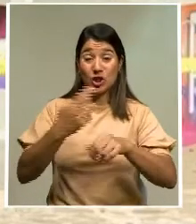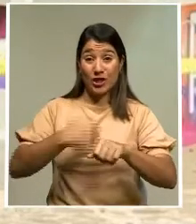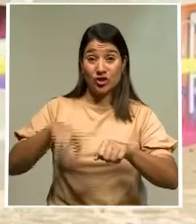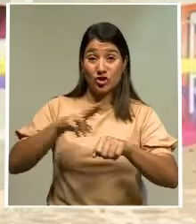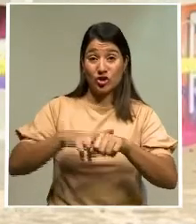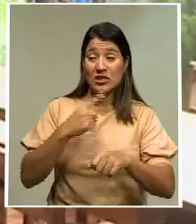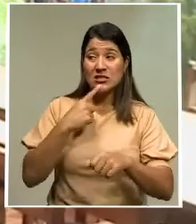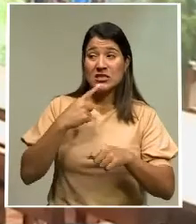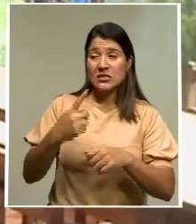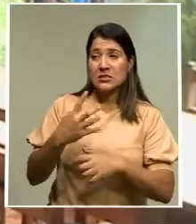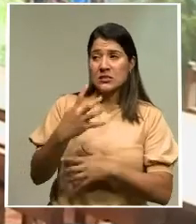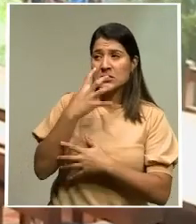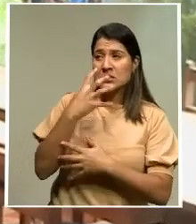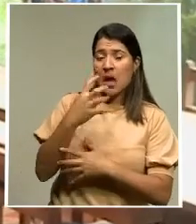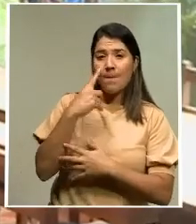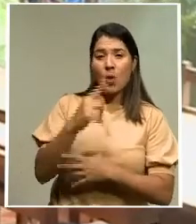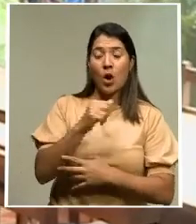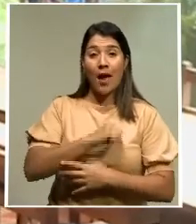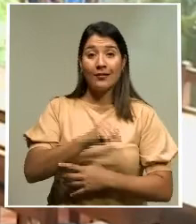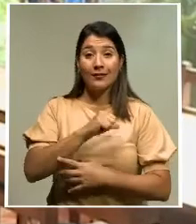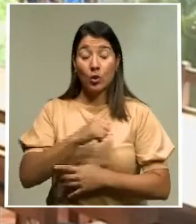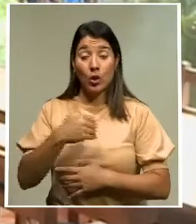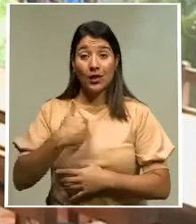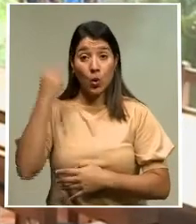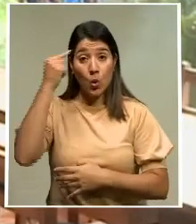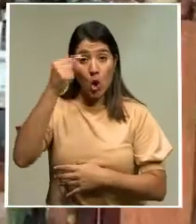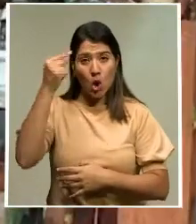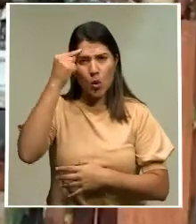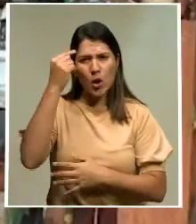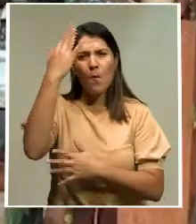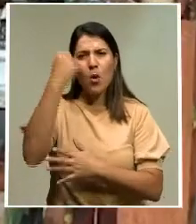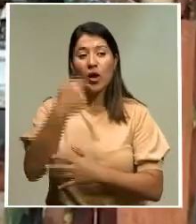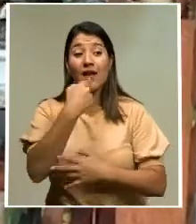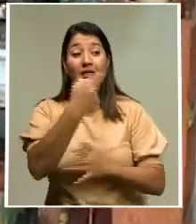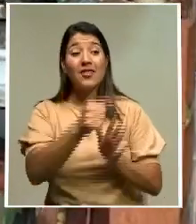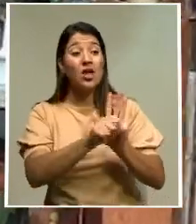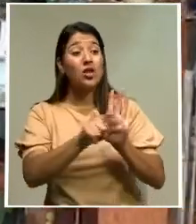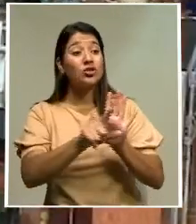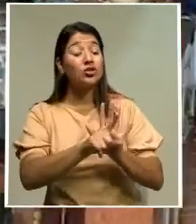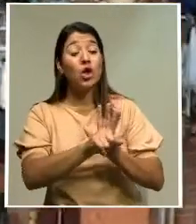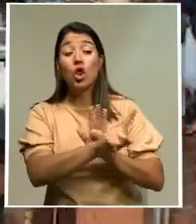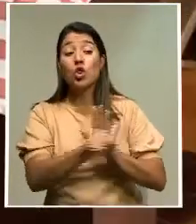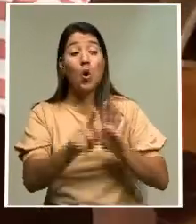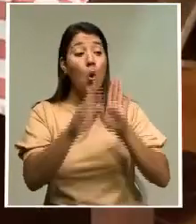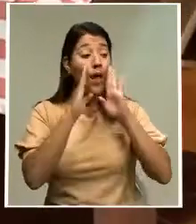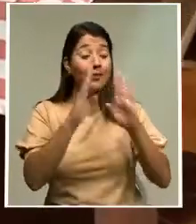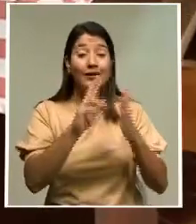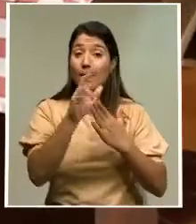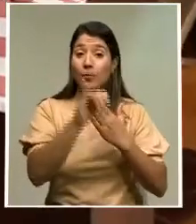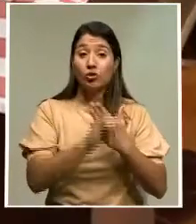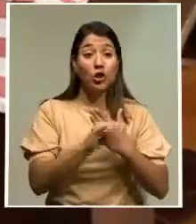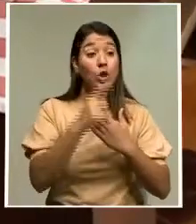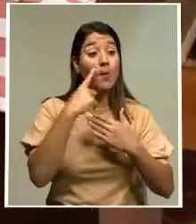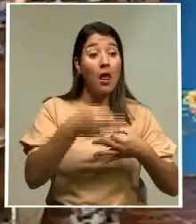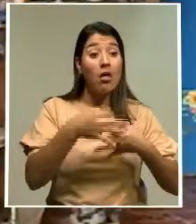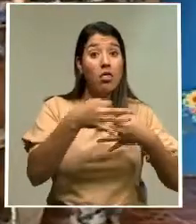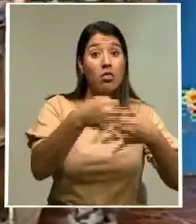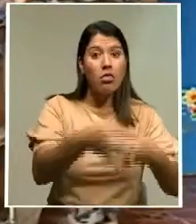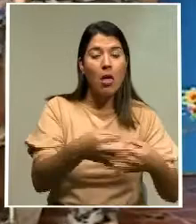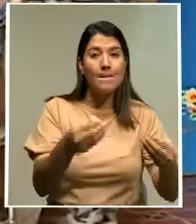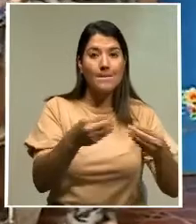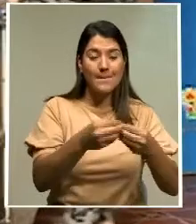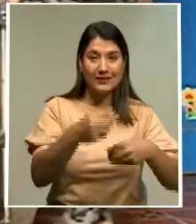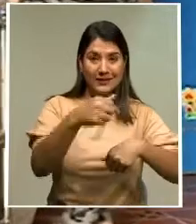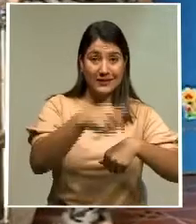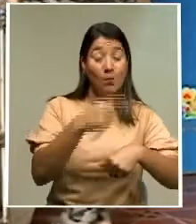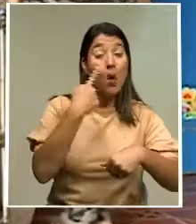su repudio ante el actuar del Poder Ejecutivo por retirar de la corriente legislativa el proyecto para la ampliación del plazo que autoriza la reducción